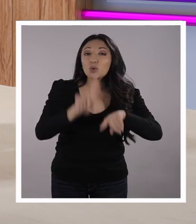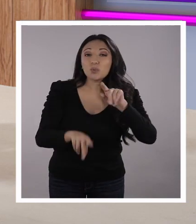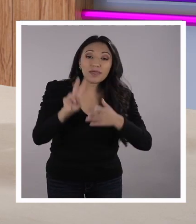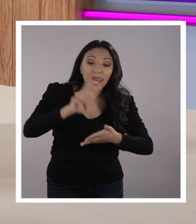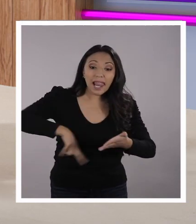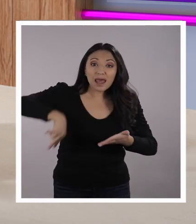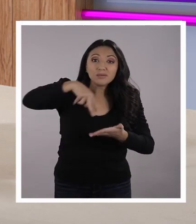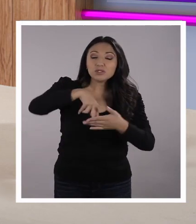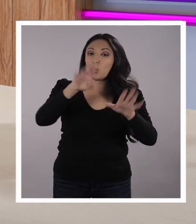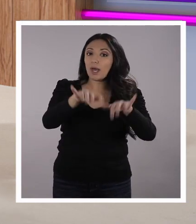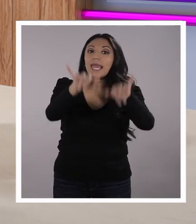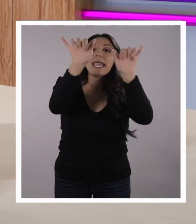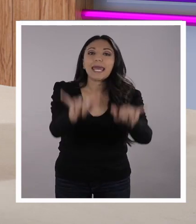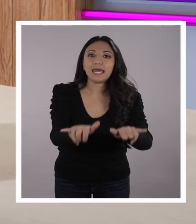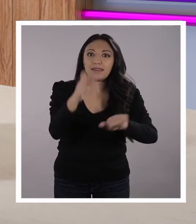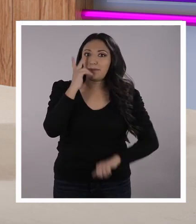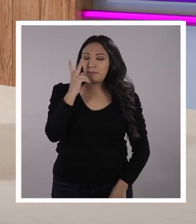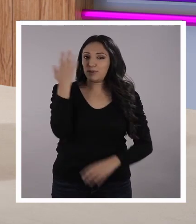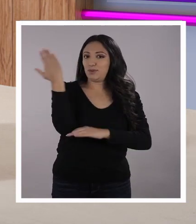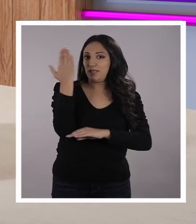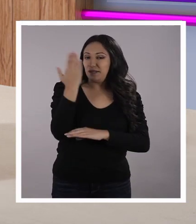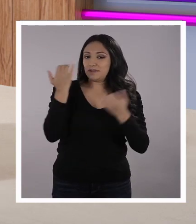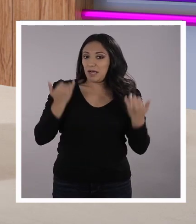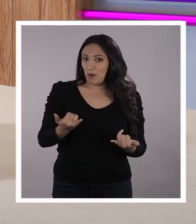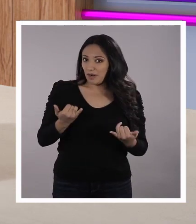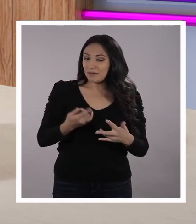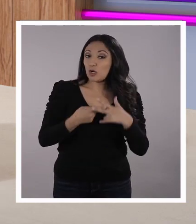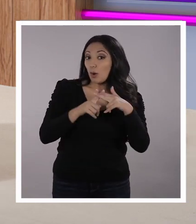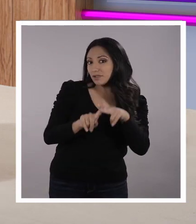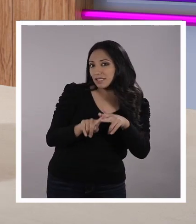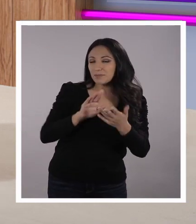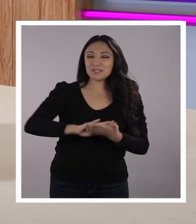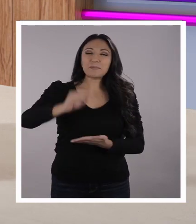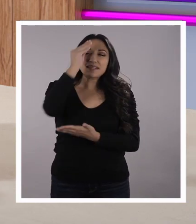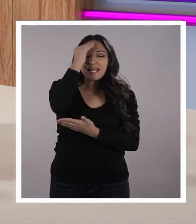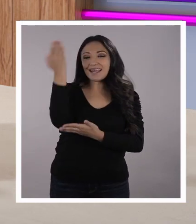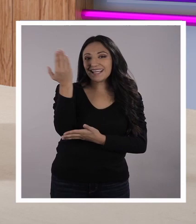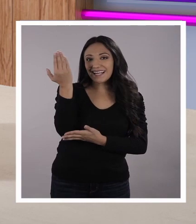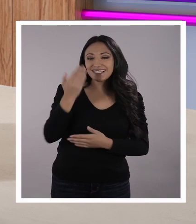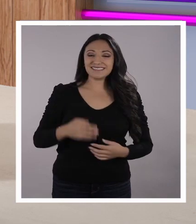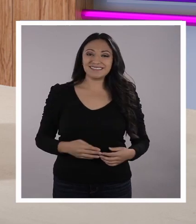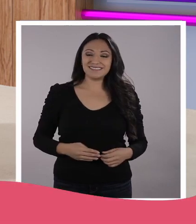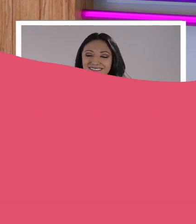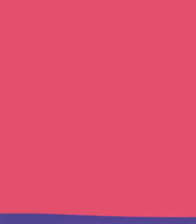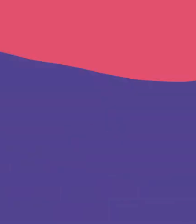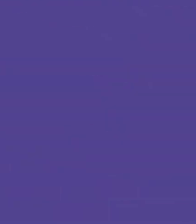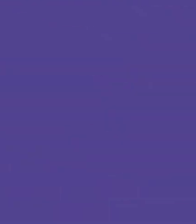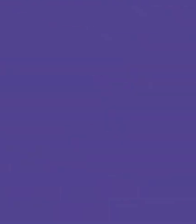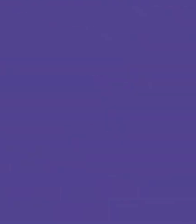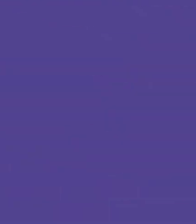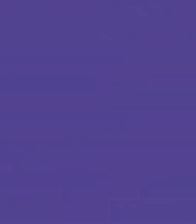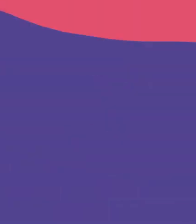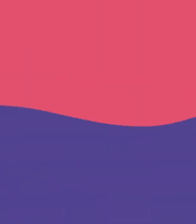no se pueden levantar de sus asientos, porque en este momento empieza Aprender la Tele.